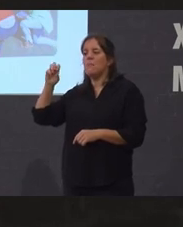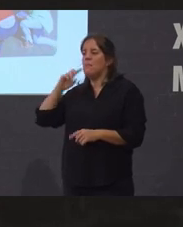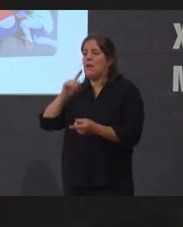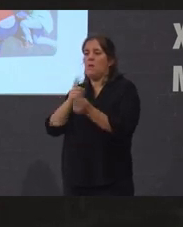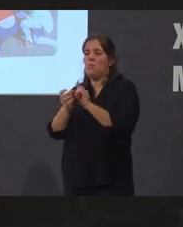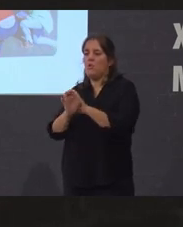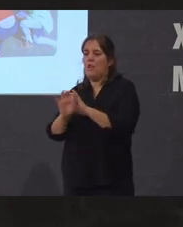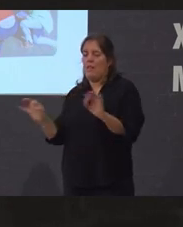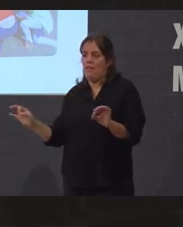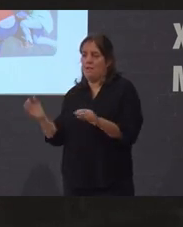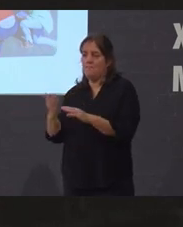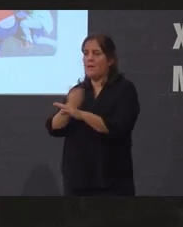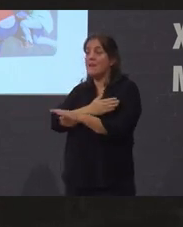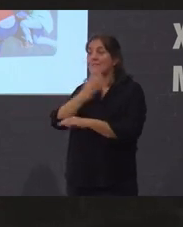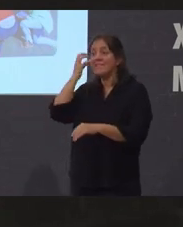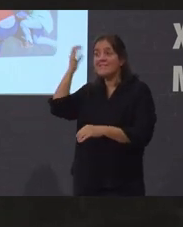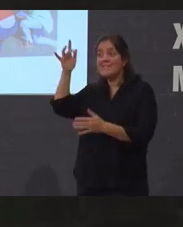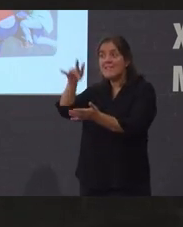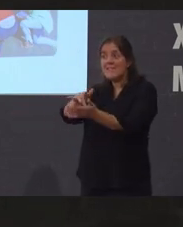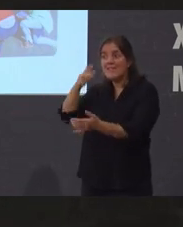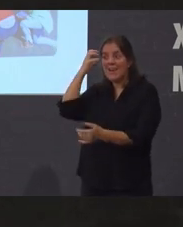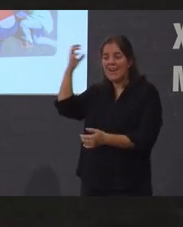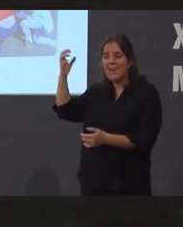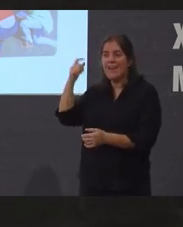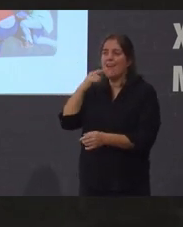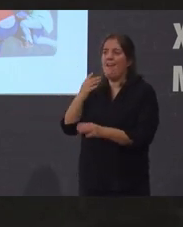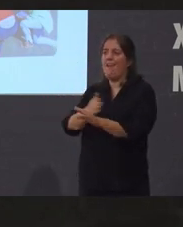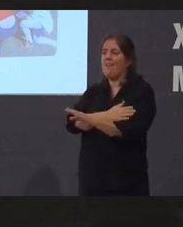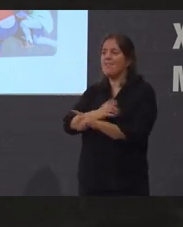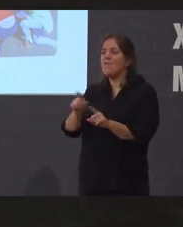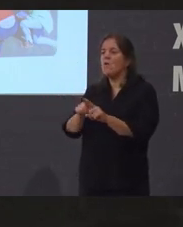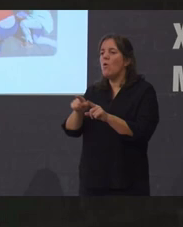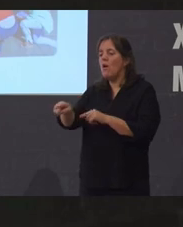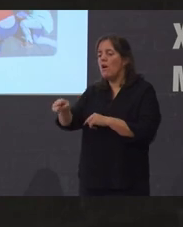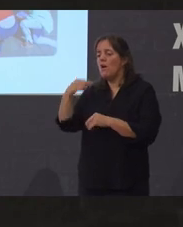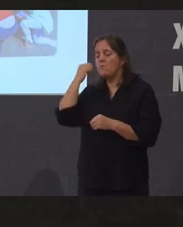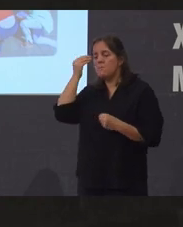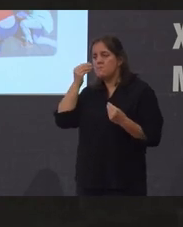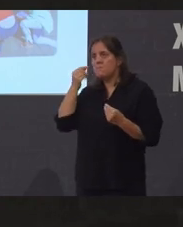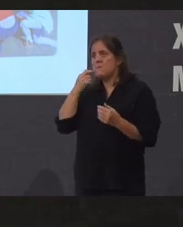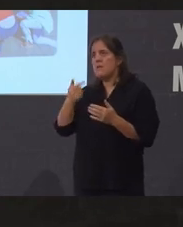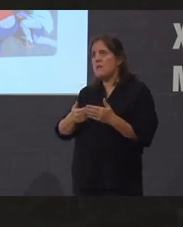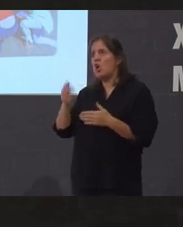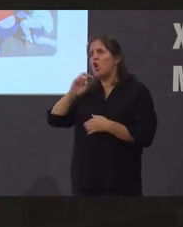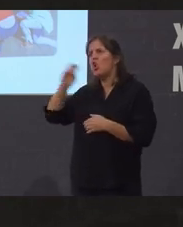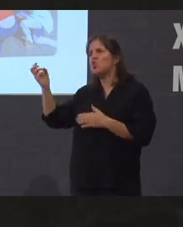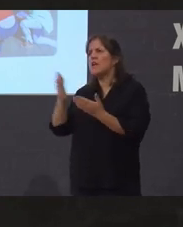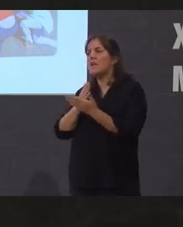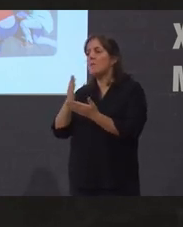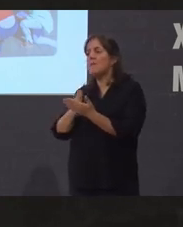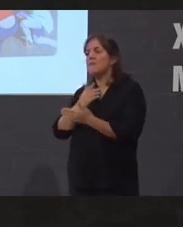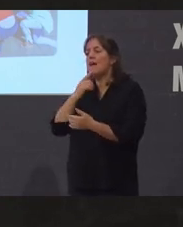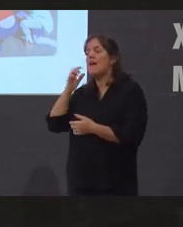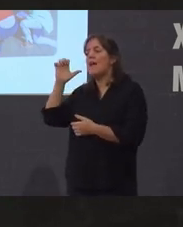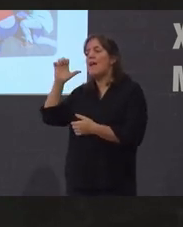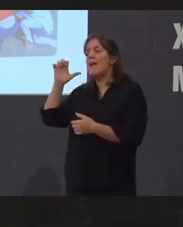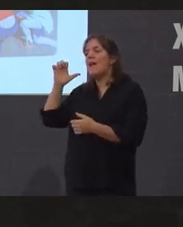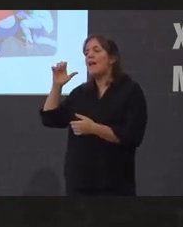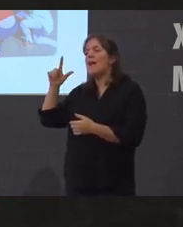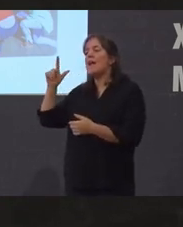ser rei xa se empeñou en que se secuestrara outra revista el jueves no